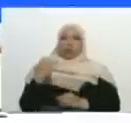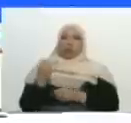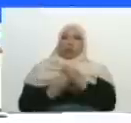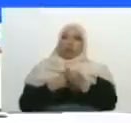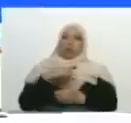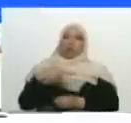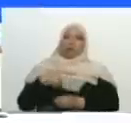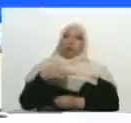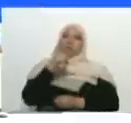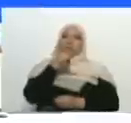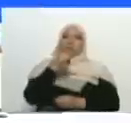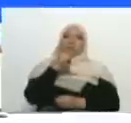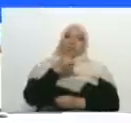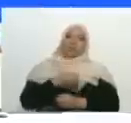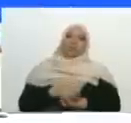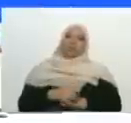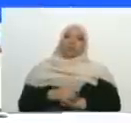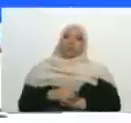conocido este país.